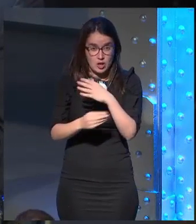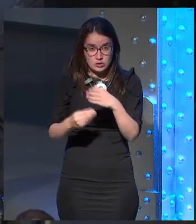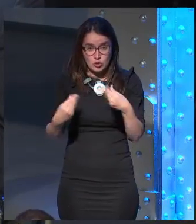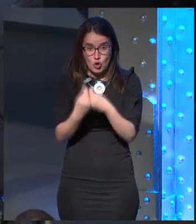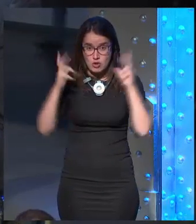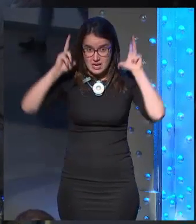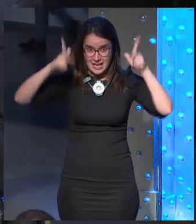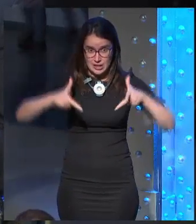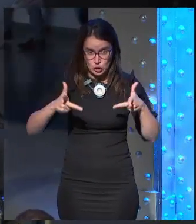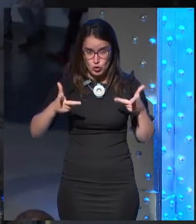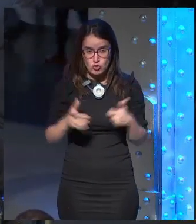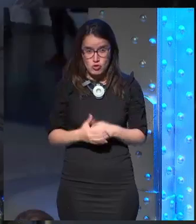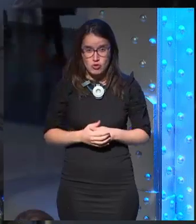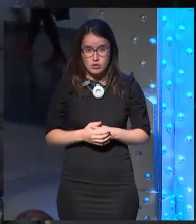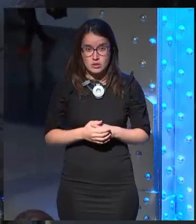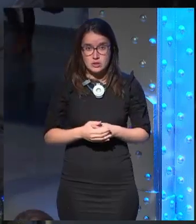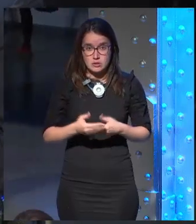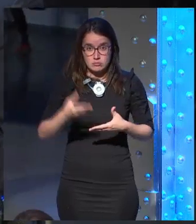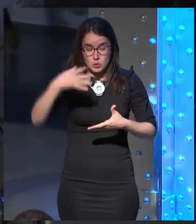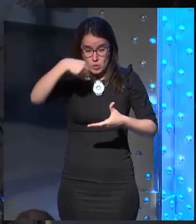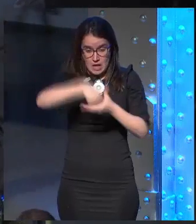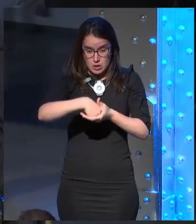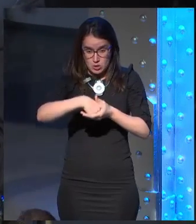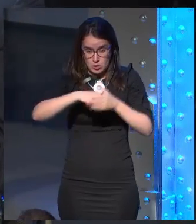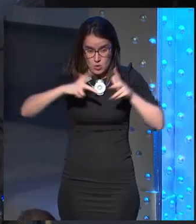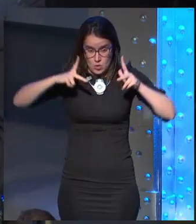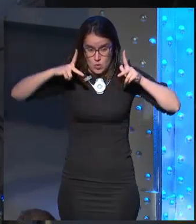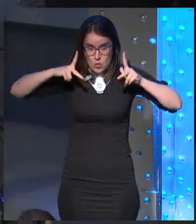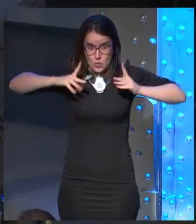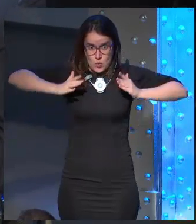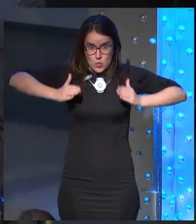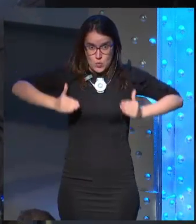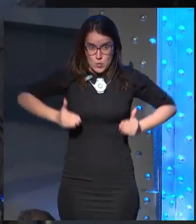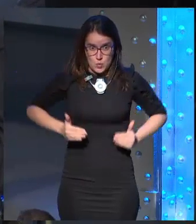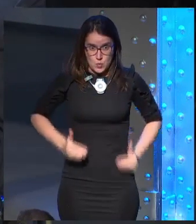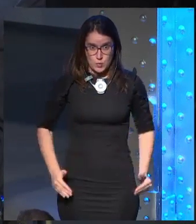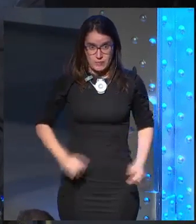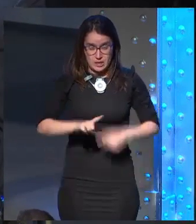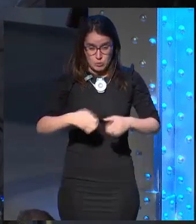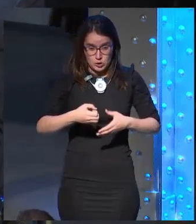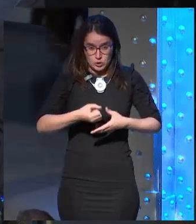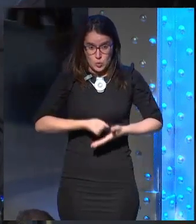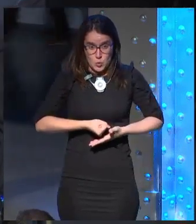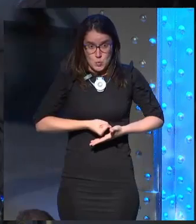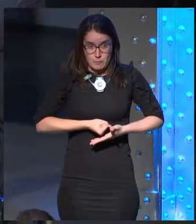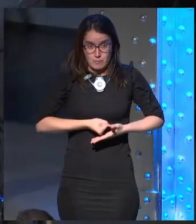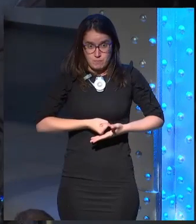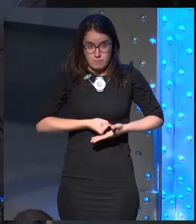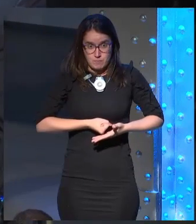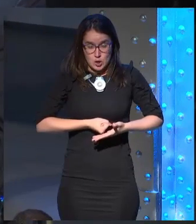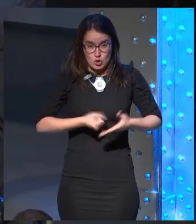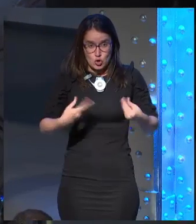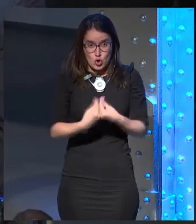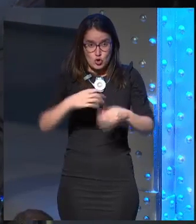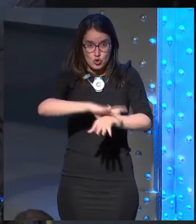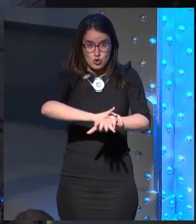casco y te metes en la bolsa por delante y luego se sella la bolsa con